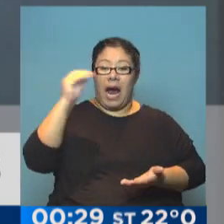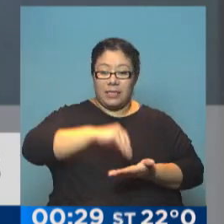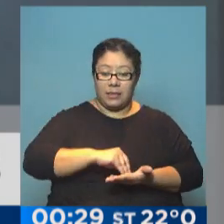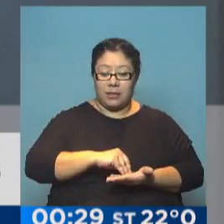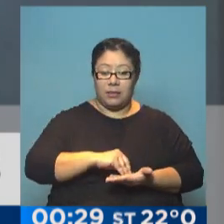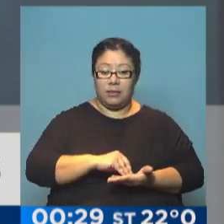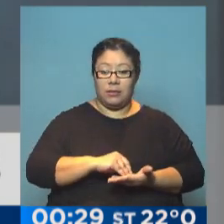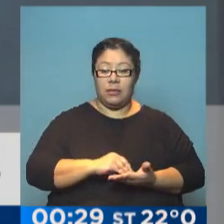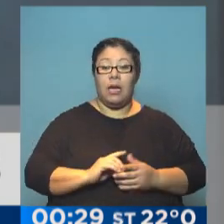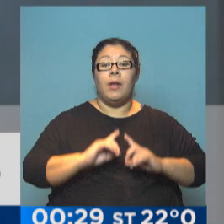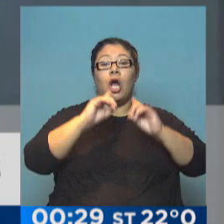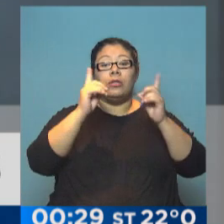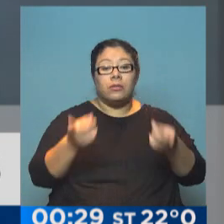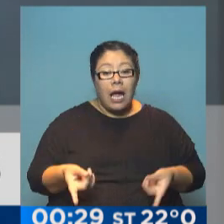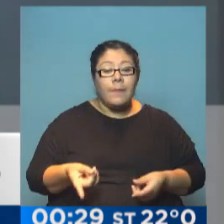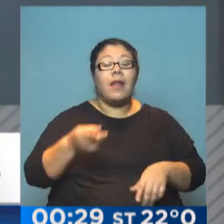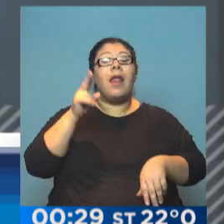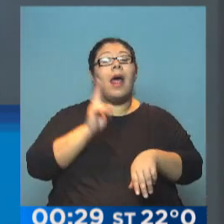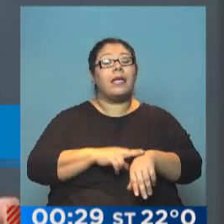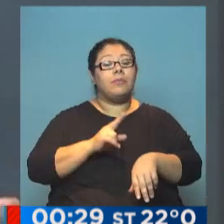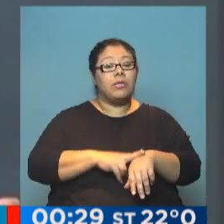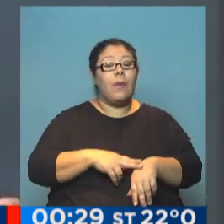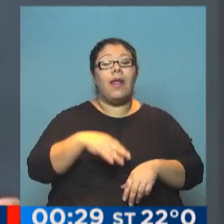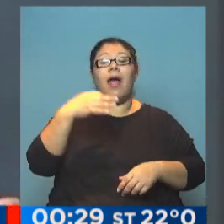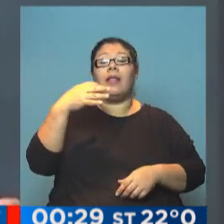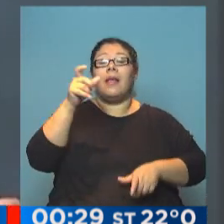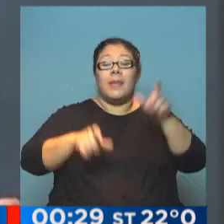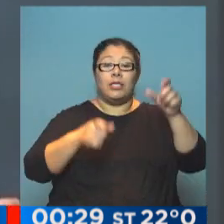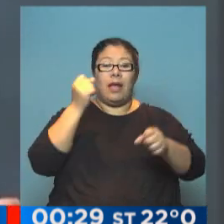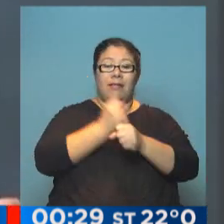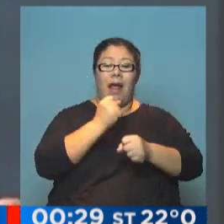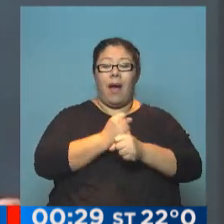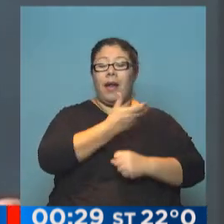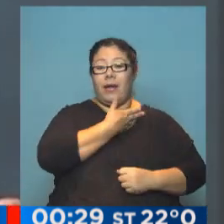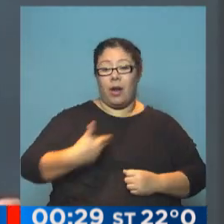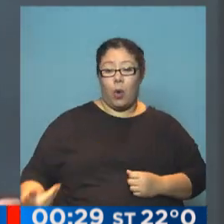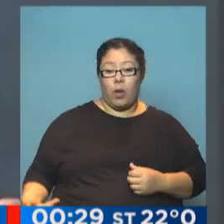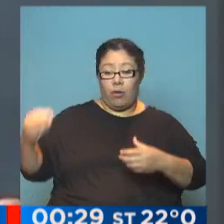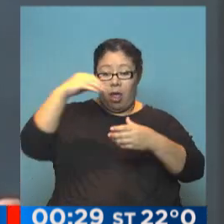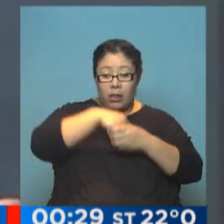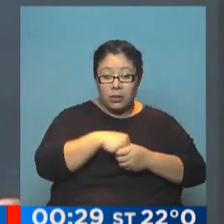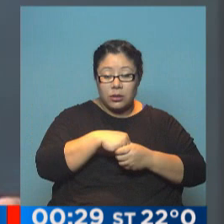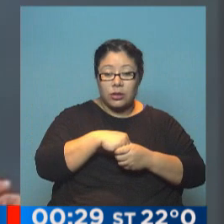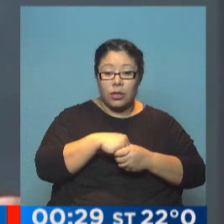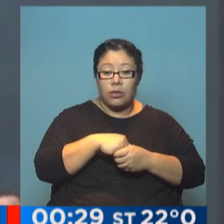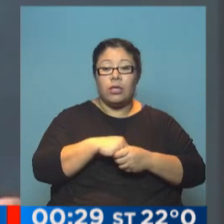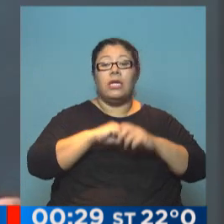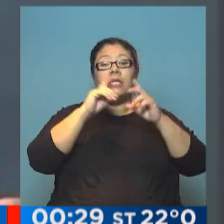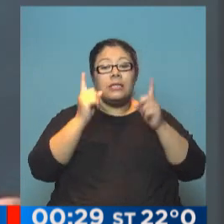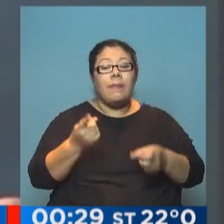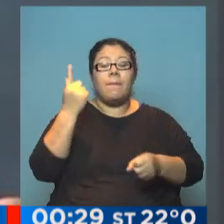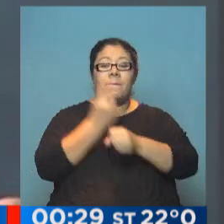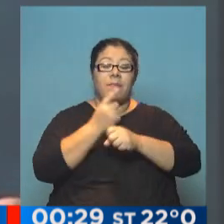también, en el marco de la responsabilidad que tenemos todos los funcionarios públicos, se va a llevar adelante la evaluación